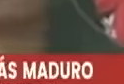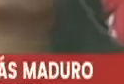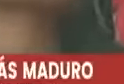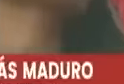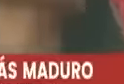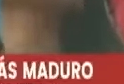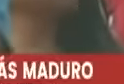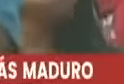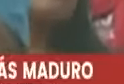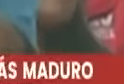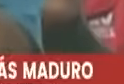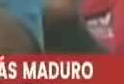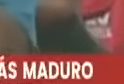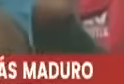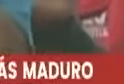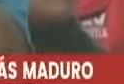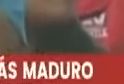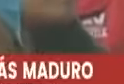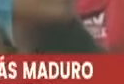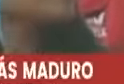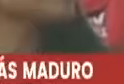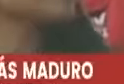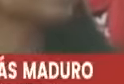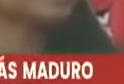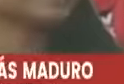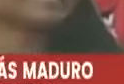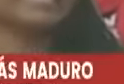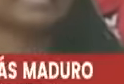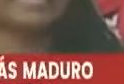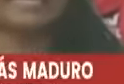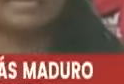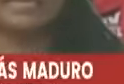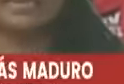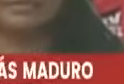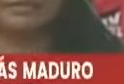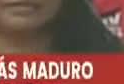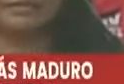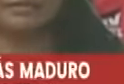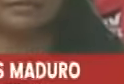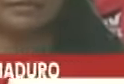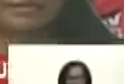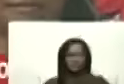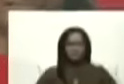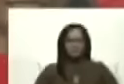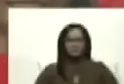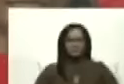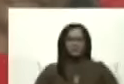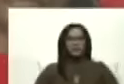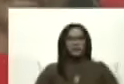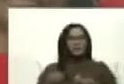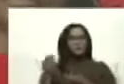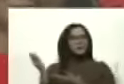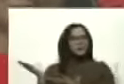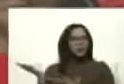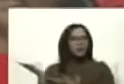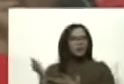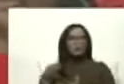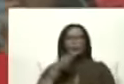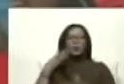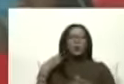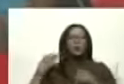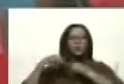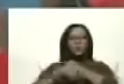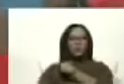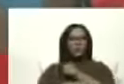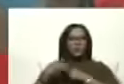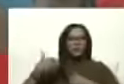en las luchas cotidianas para cuidar y defender a su pueblo. Por eso dejo con orgullo profundo en